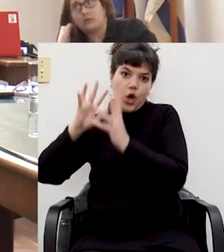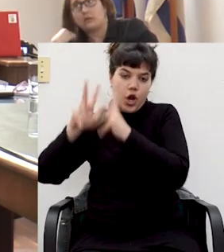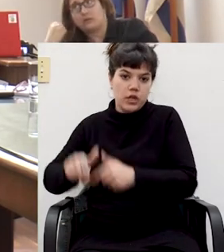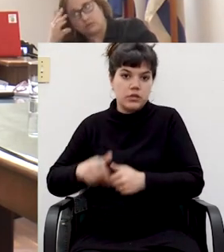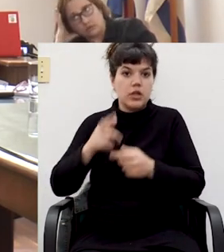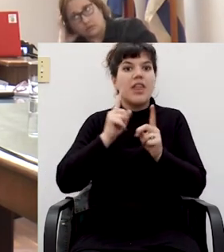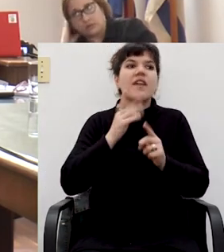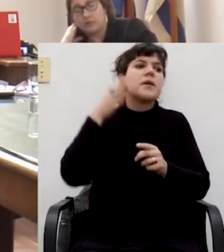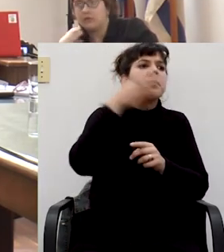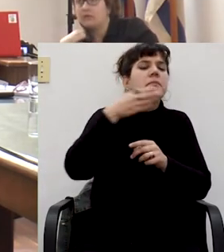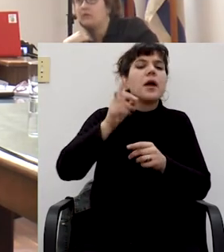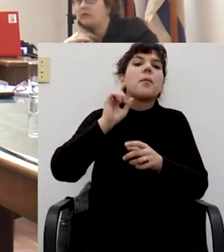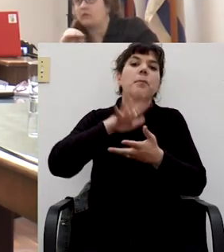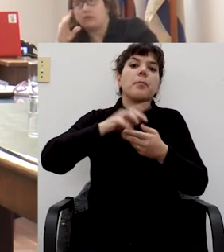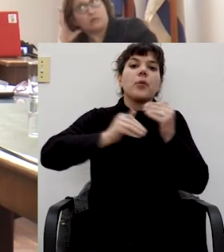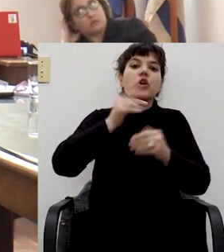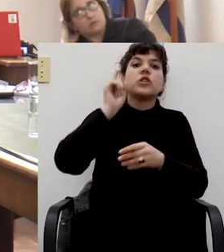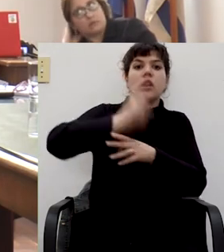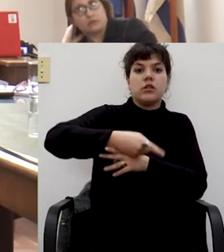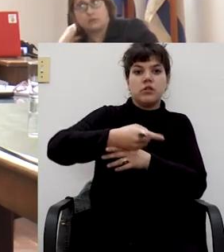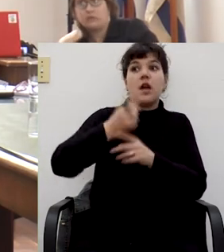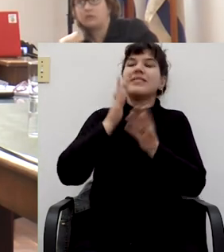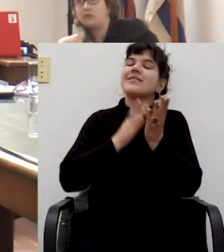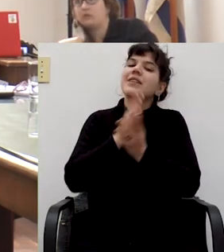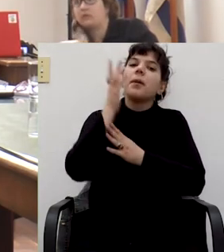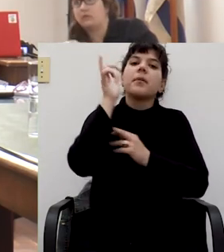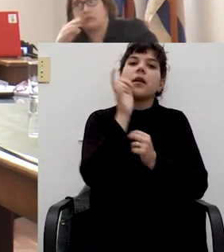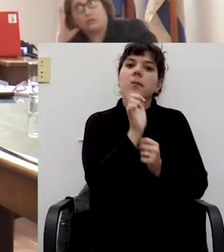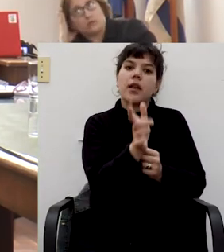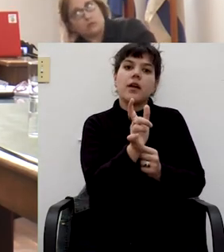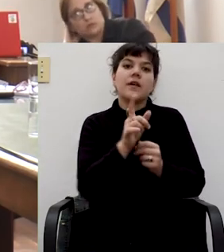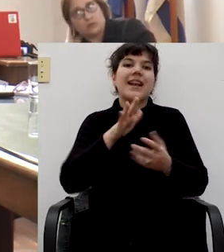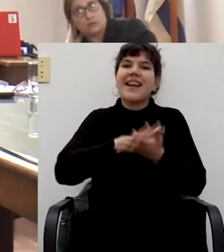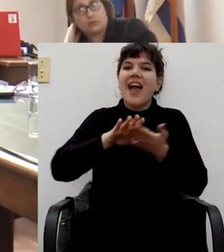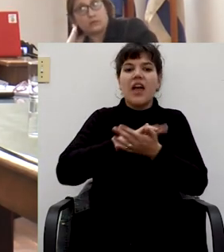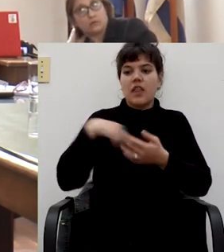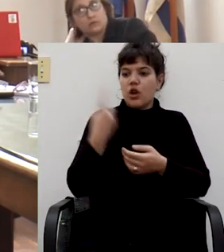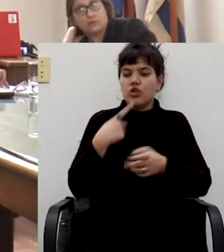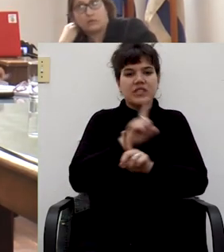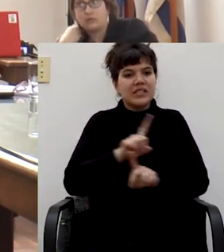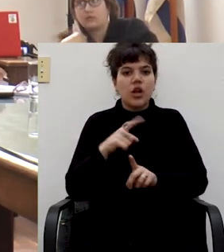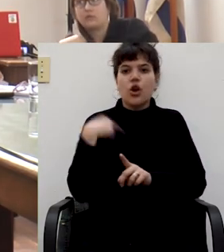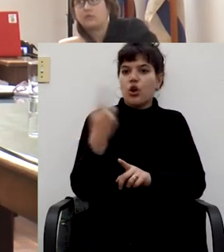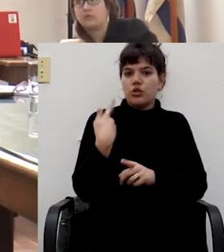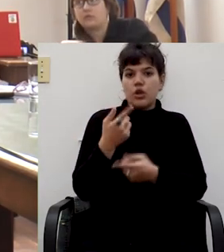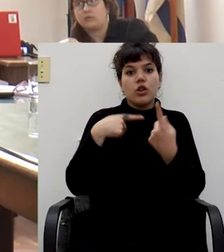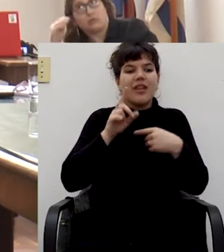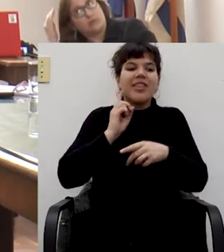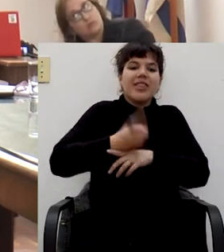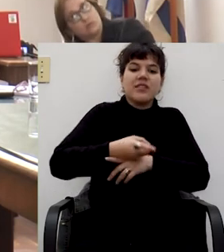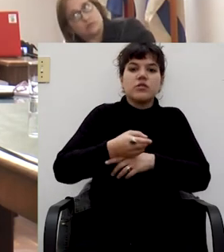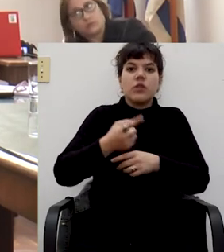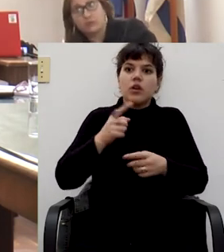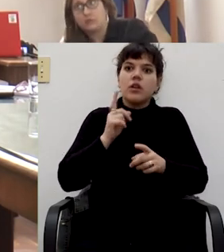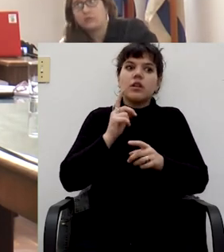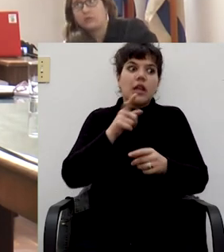de los procesos de decisión. Hay una frase que ellos siempre dicen, nada de nosotros sin nosotros. O sea, las decisiones que se tomen tienen que ver,